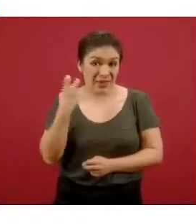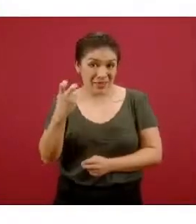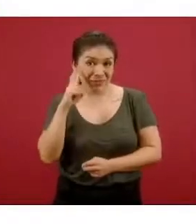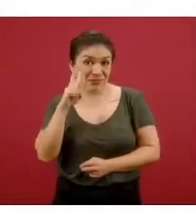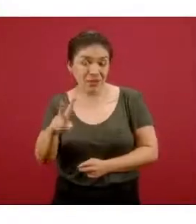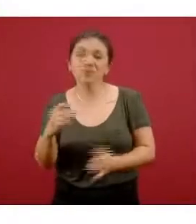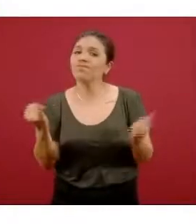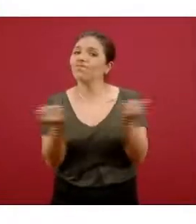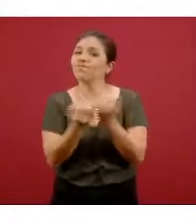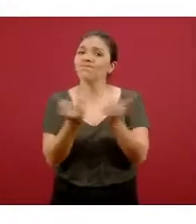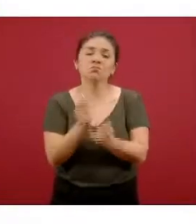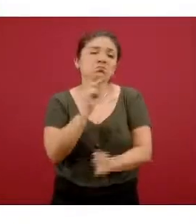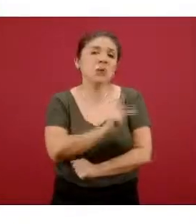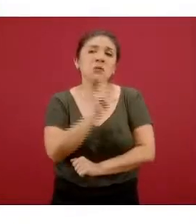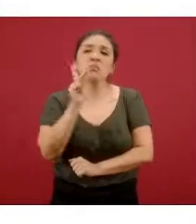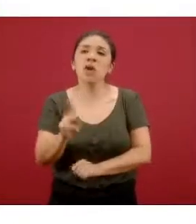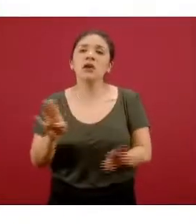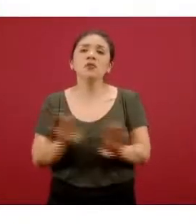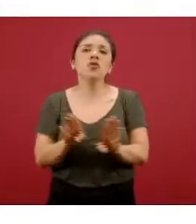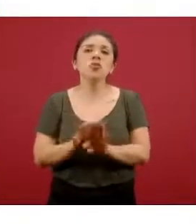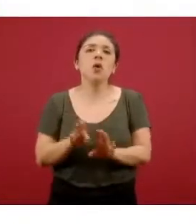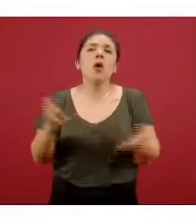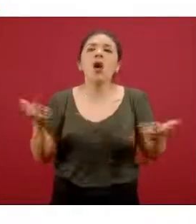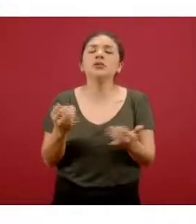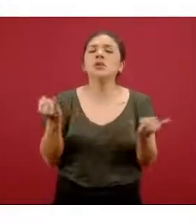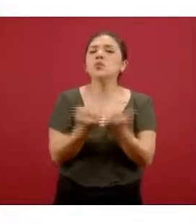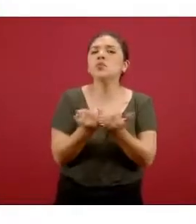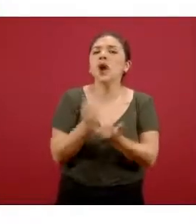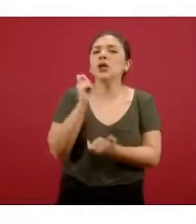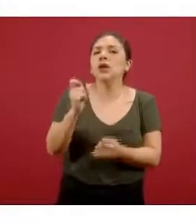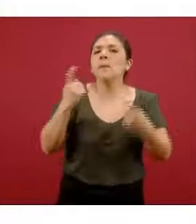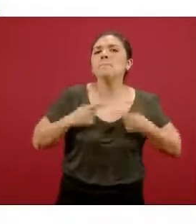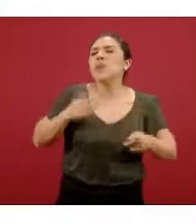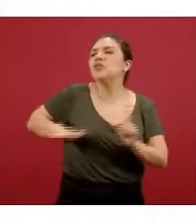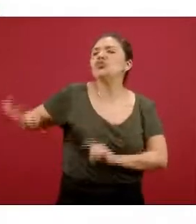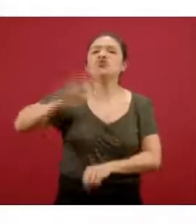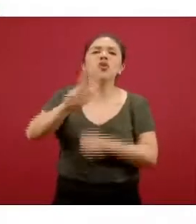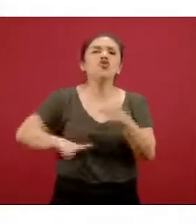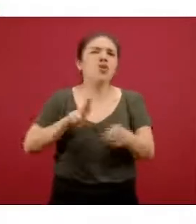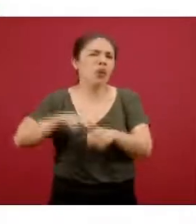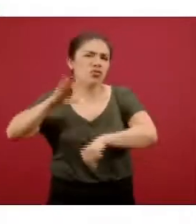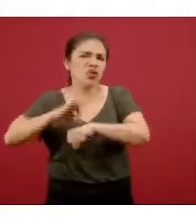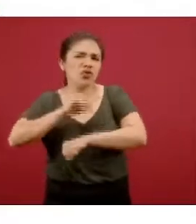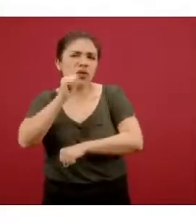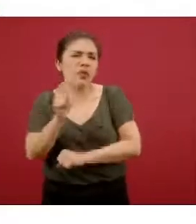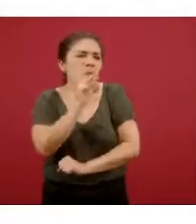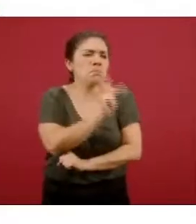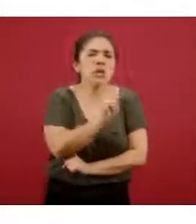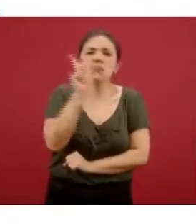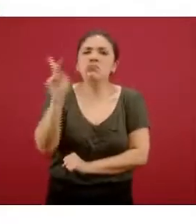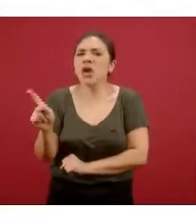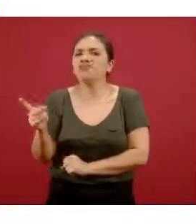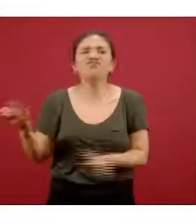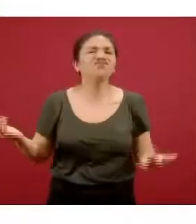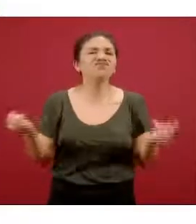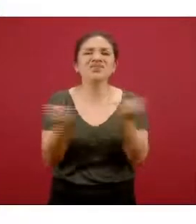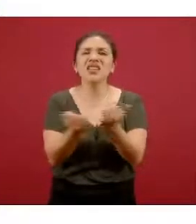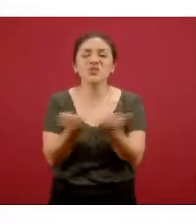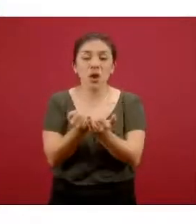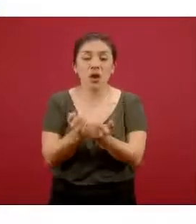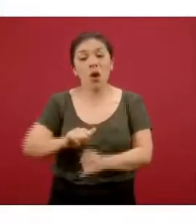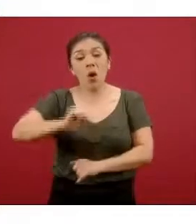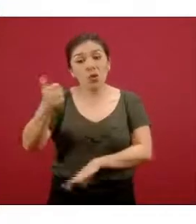veíamos también en su momento que se asemejaba a lo que sucede en la población en general. Y al menos la tercera parte de